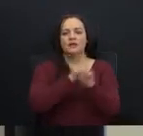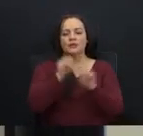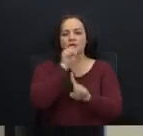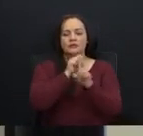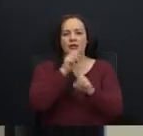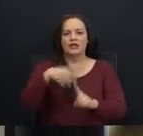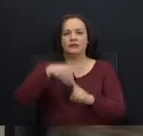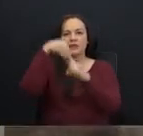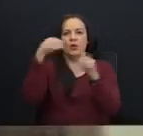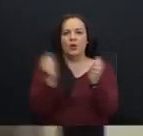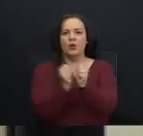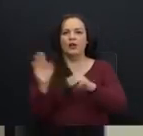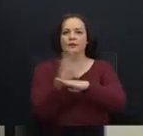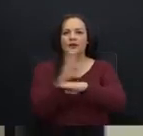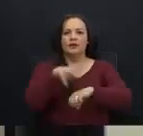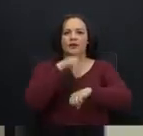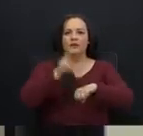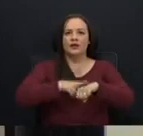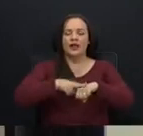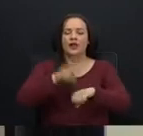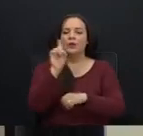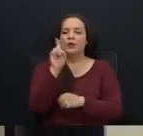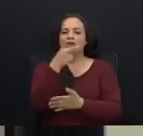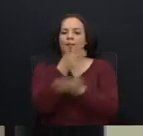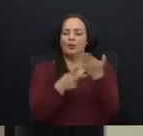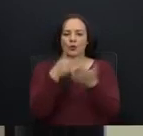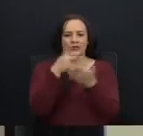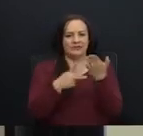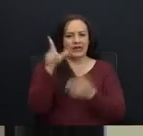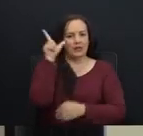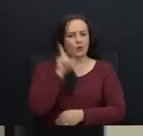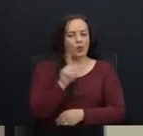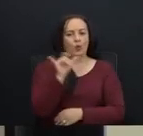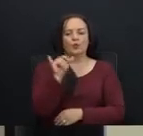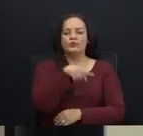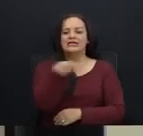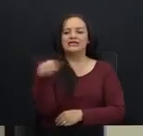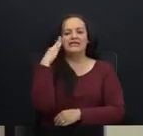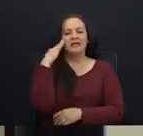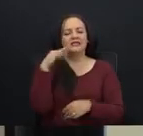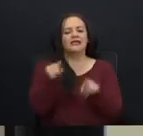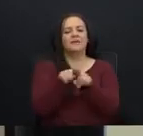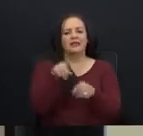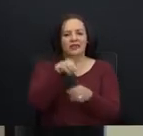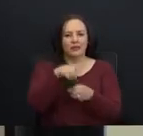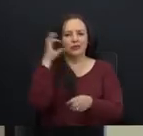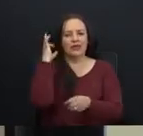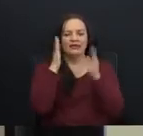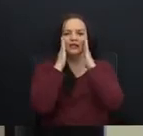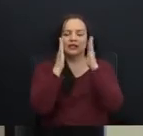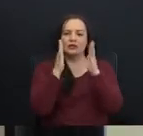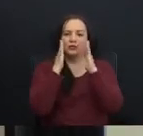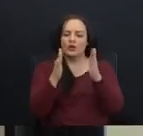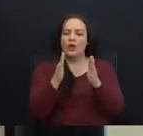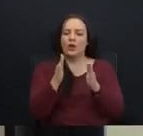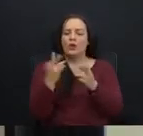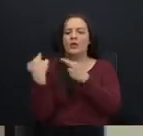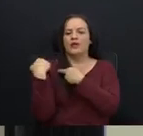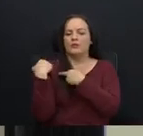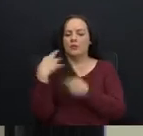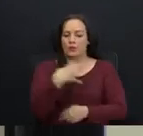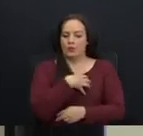el Banco Nacional en la provincia de Limón. Como ustedes sabrán, también las diputadas atendemos a obligaciones propias de